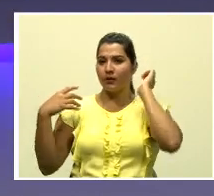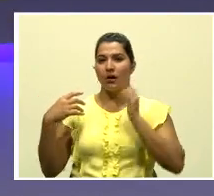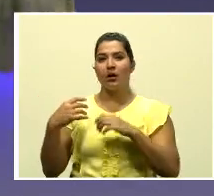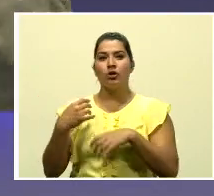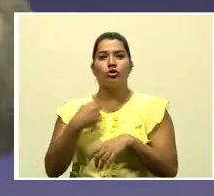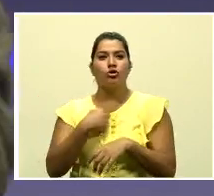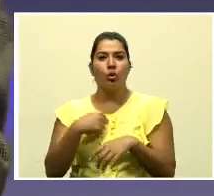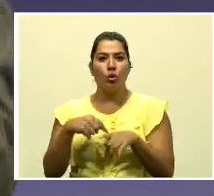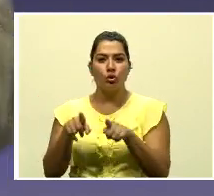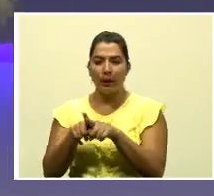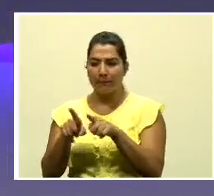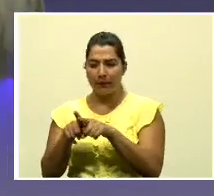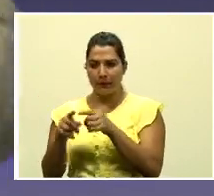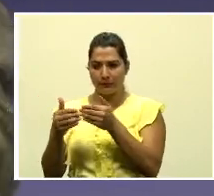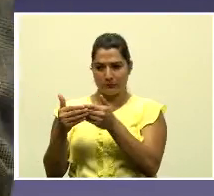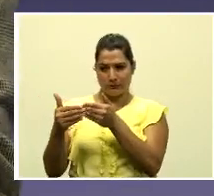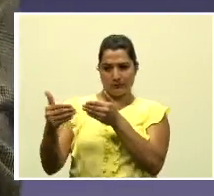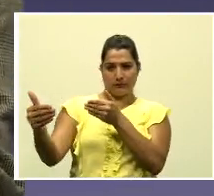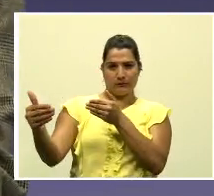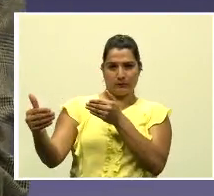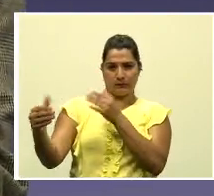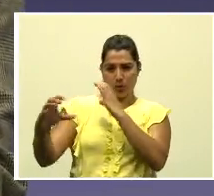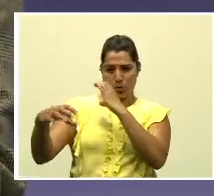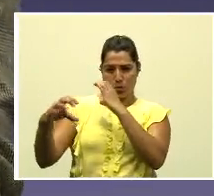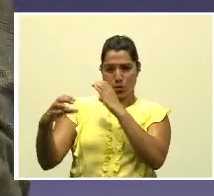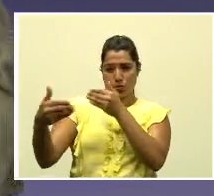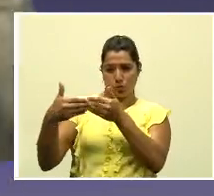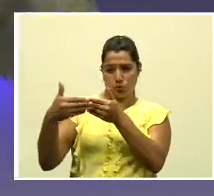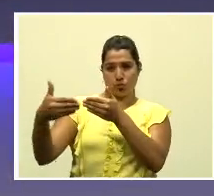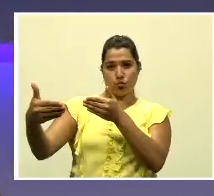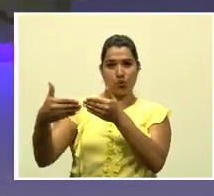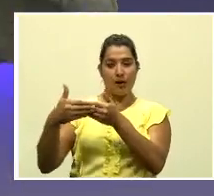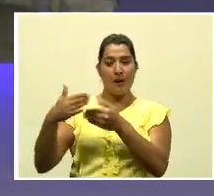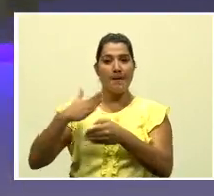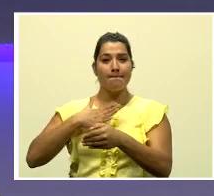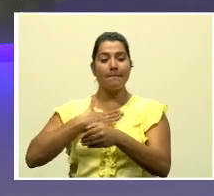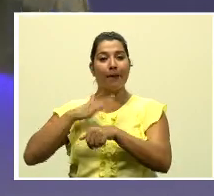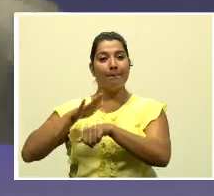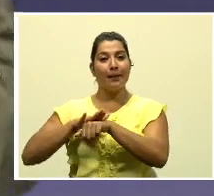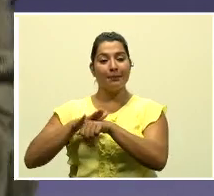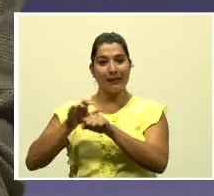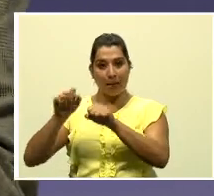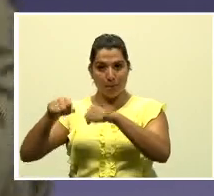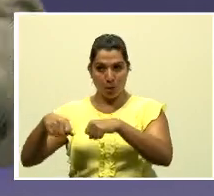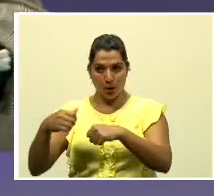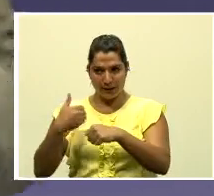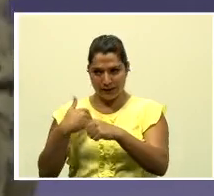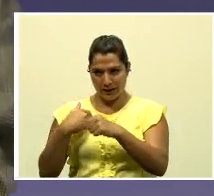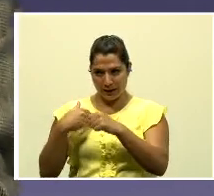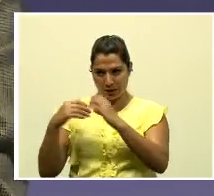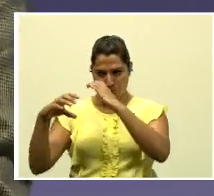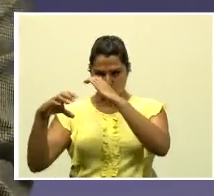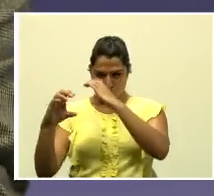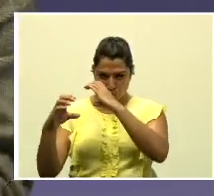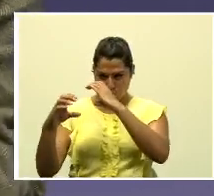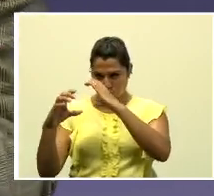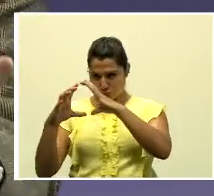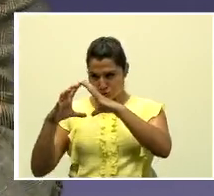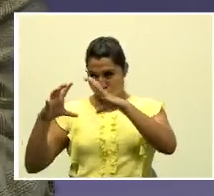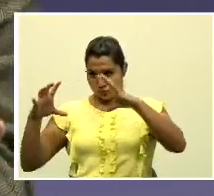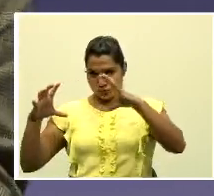calculo una distancia focal que me permite tener un rango de enfoque amplio